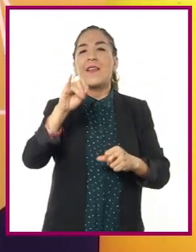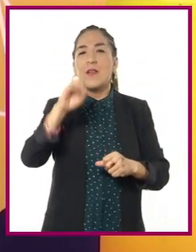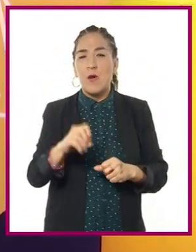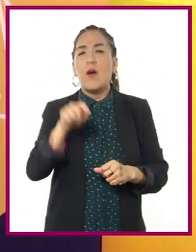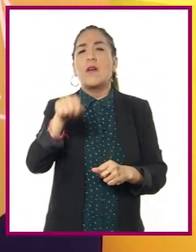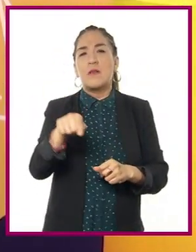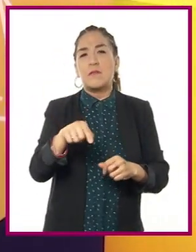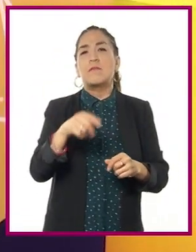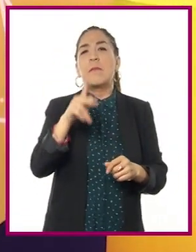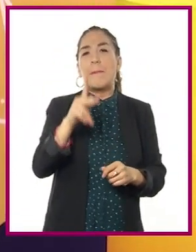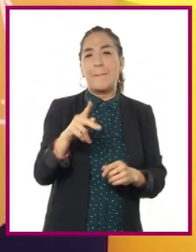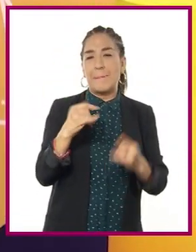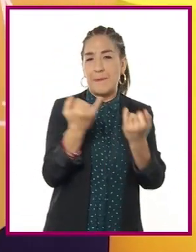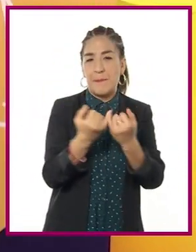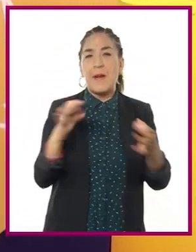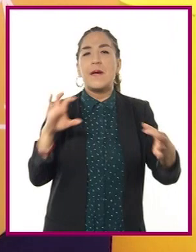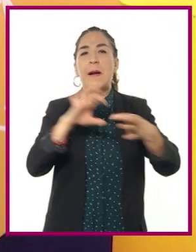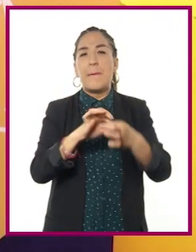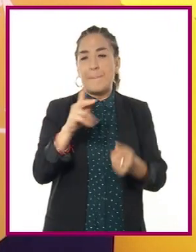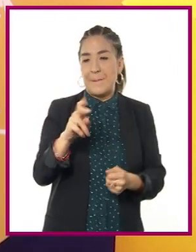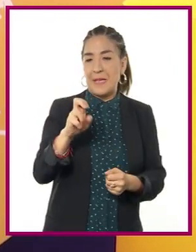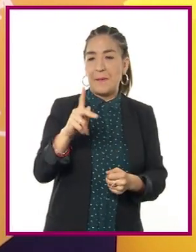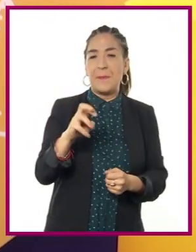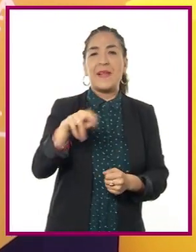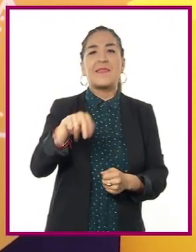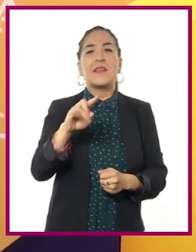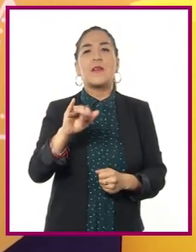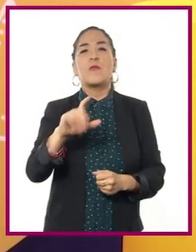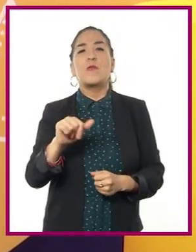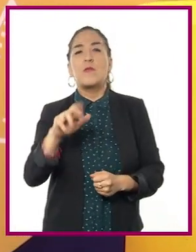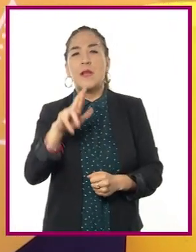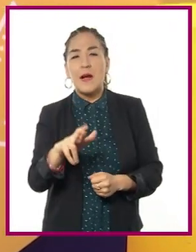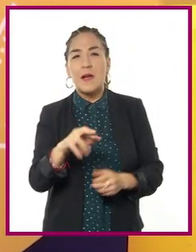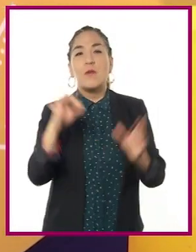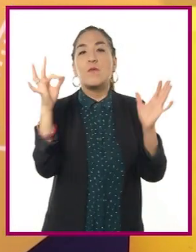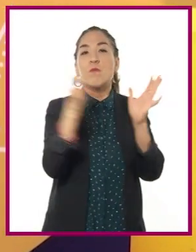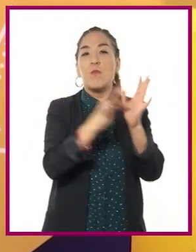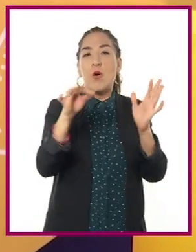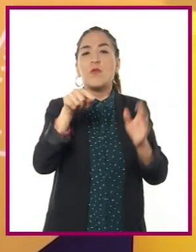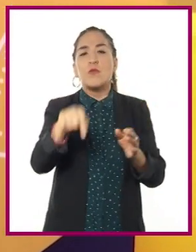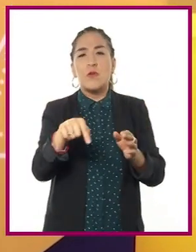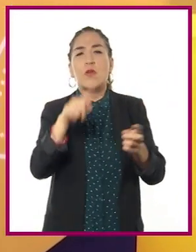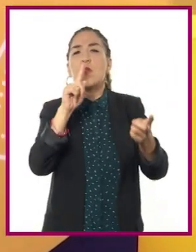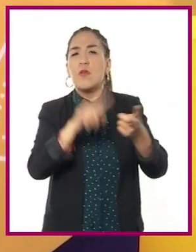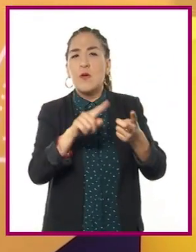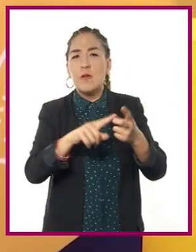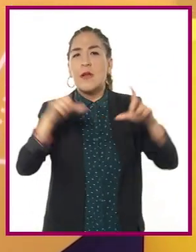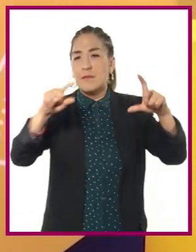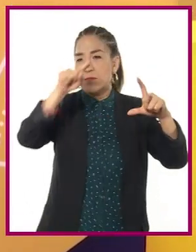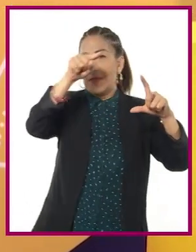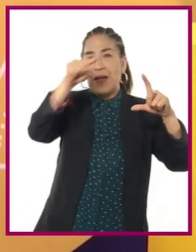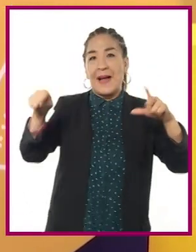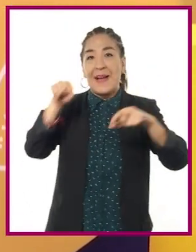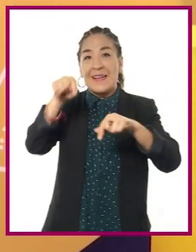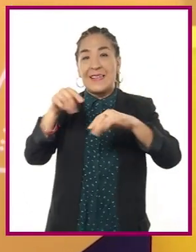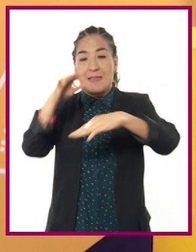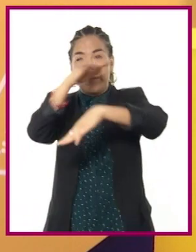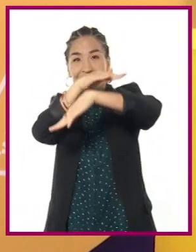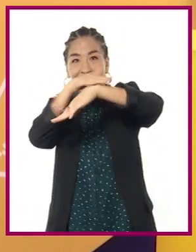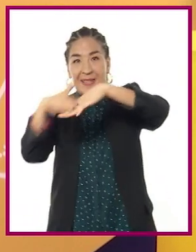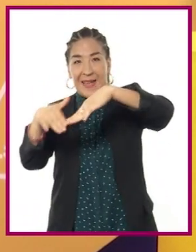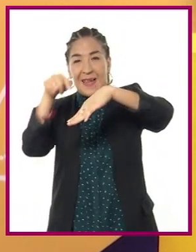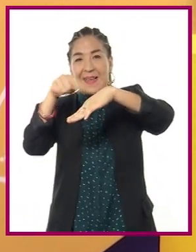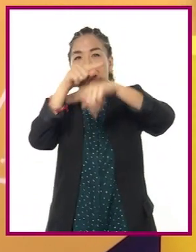es perpendicular a la recta tangente en el punto donde la tangente toca la